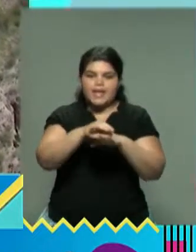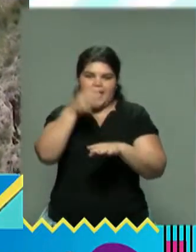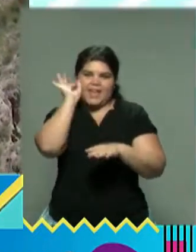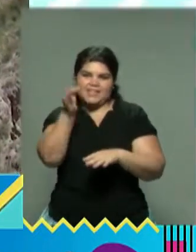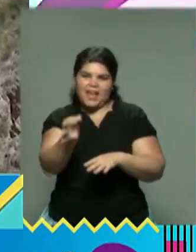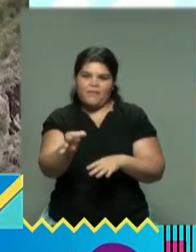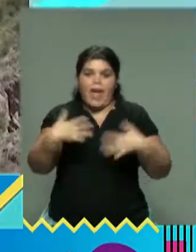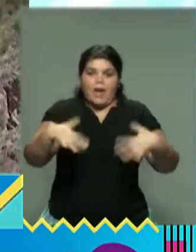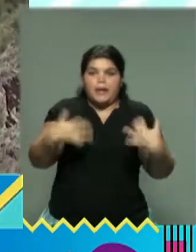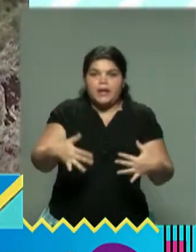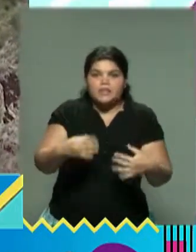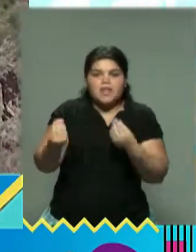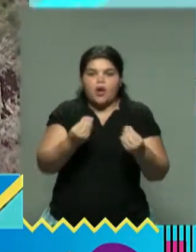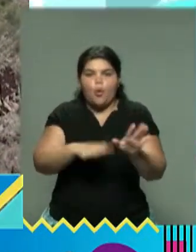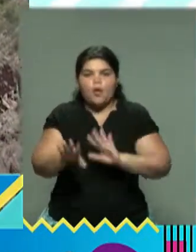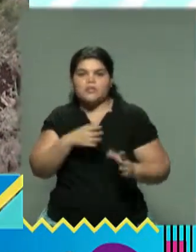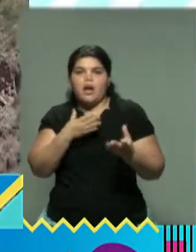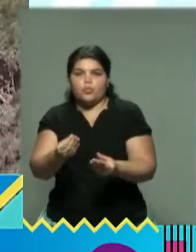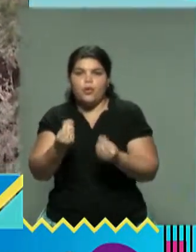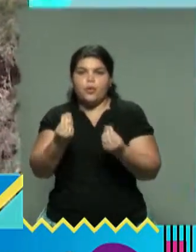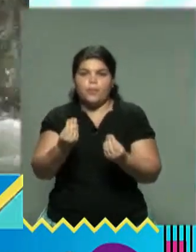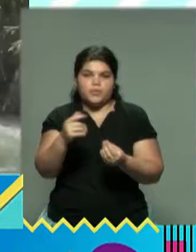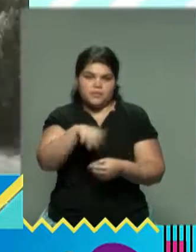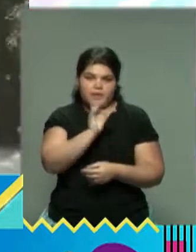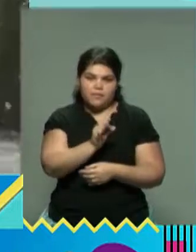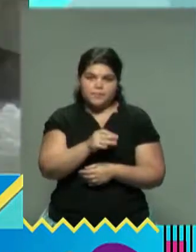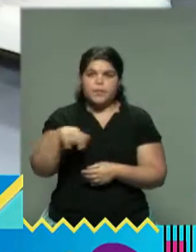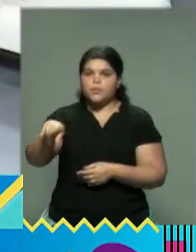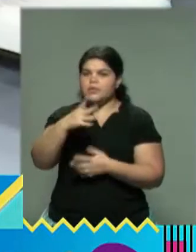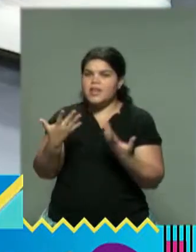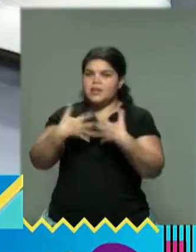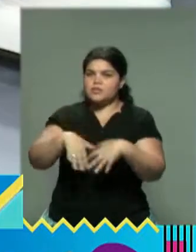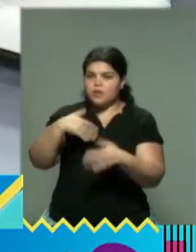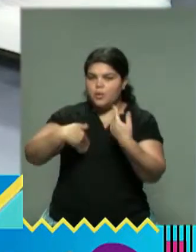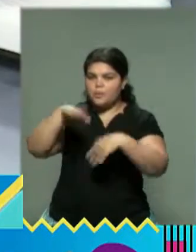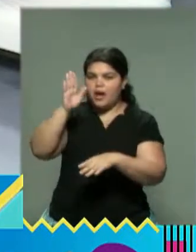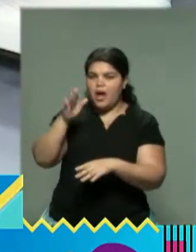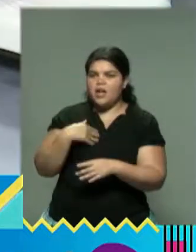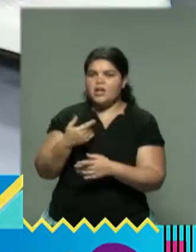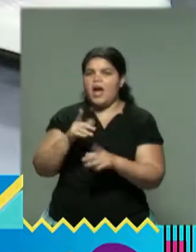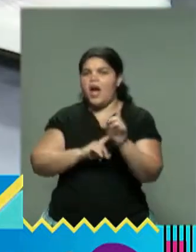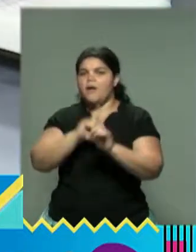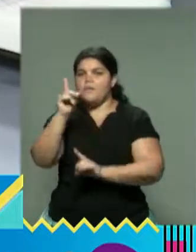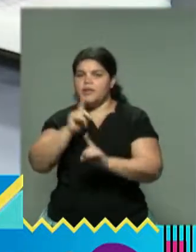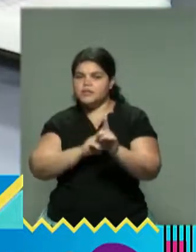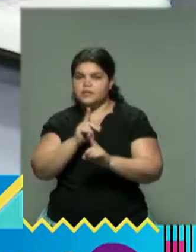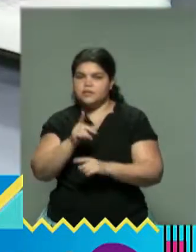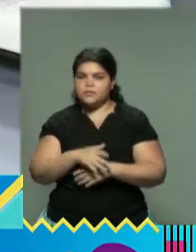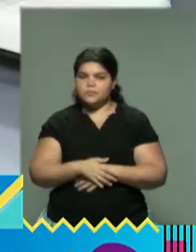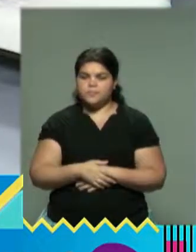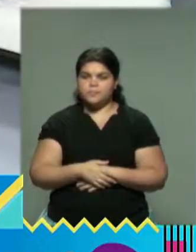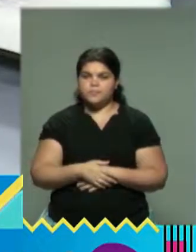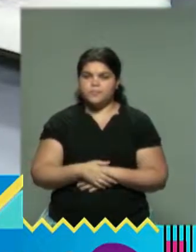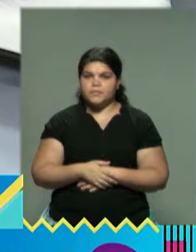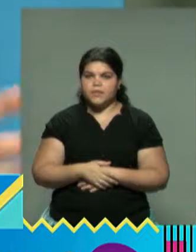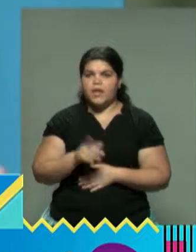Y ustedes que están más relacionados, ¿hay una falta de conciencia en que uno está trabajando? O sea, ya de por sí se pone en peligro